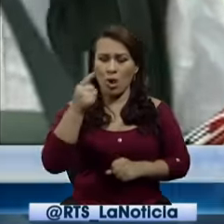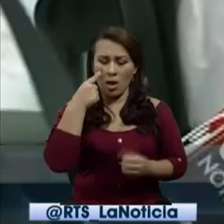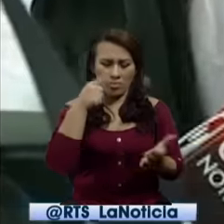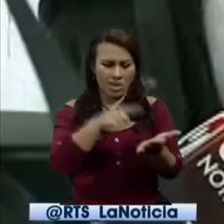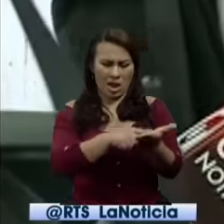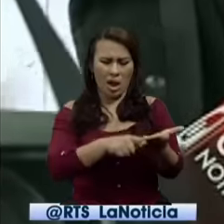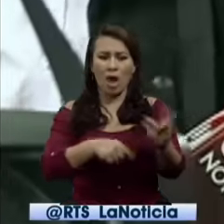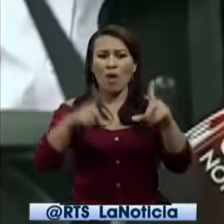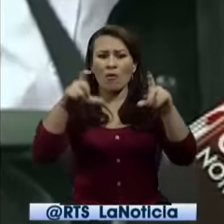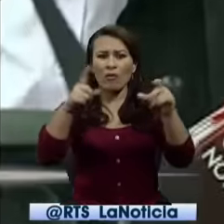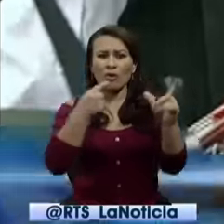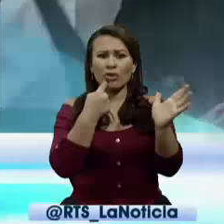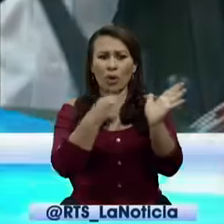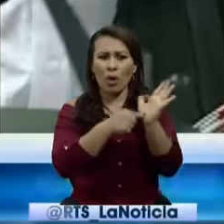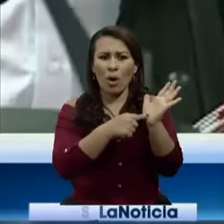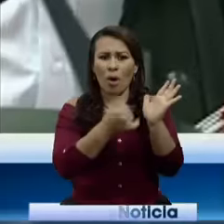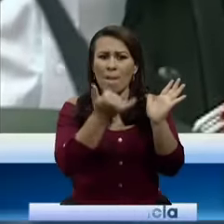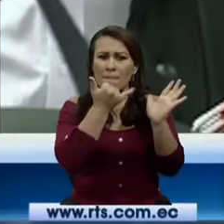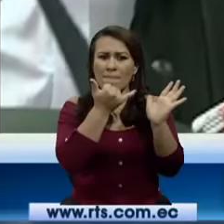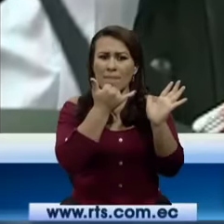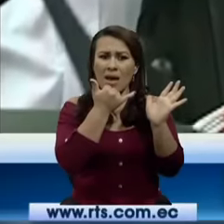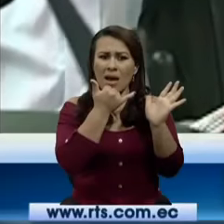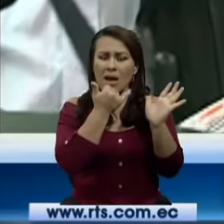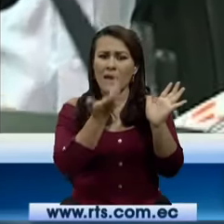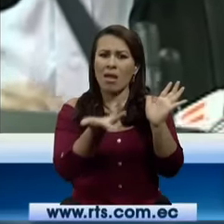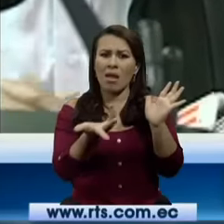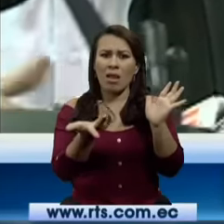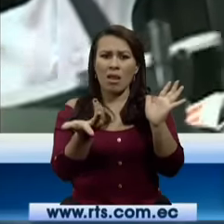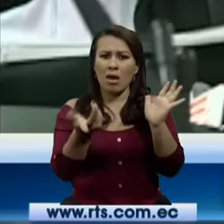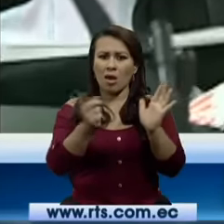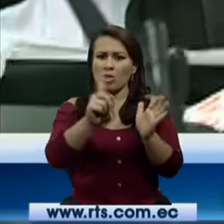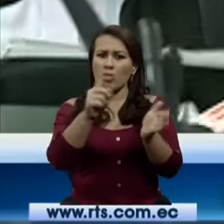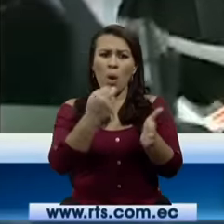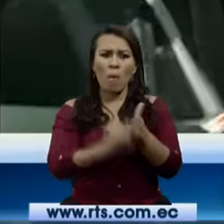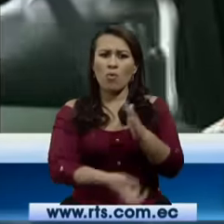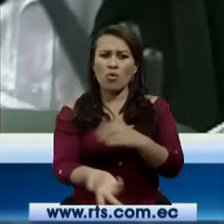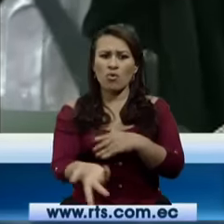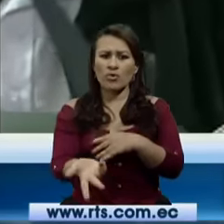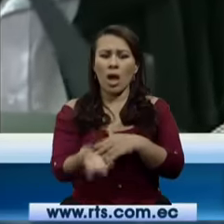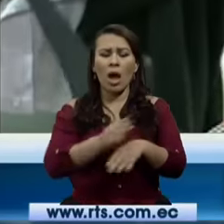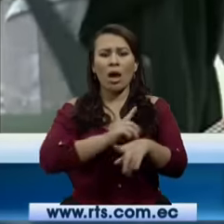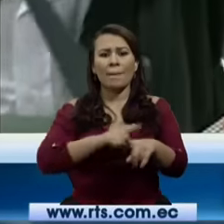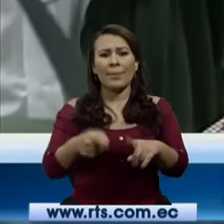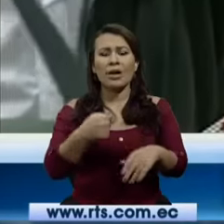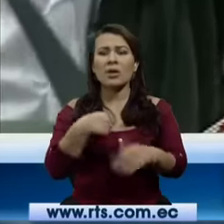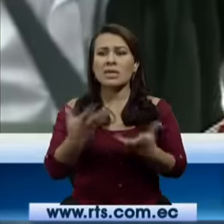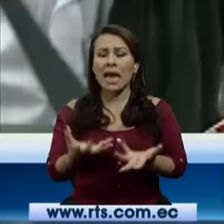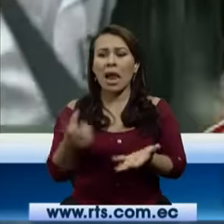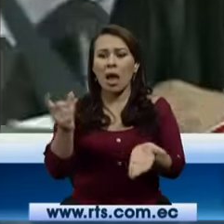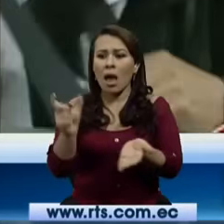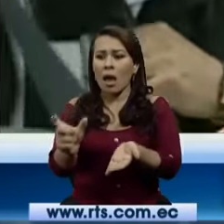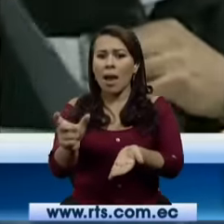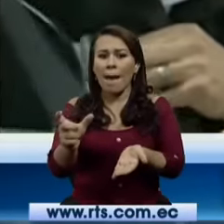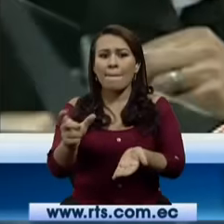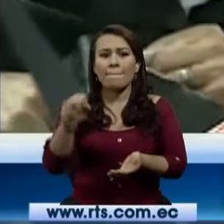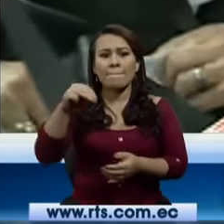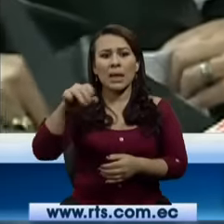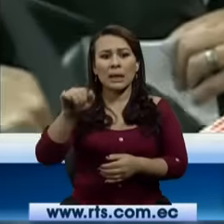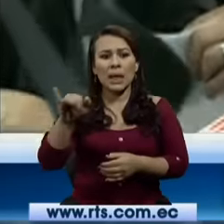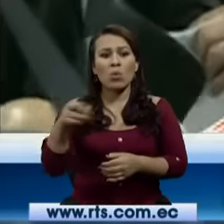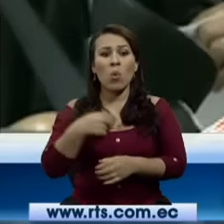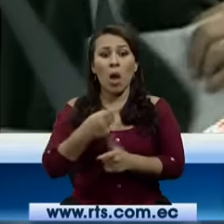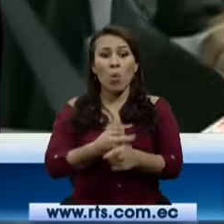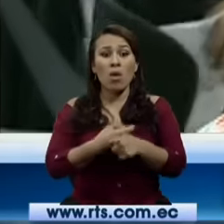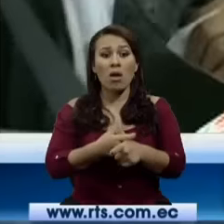todo y se ve más claro que aquí no se nota mucho que no es la moto demostró acá entonces mandaron acá que venga a impugnar